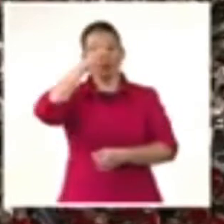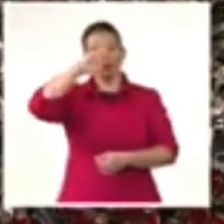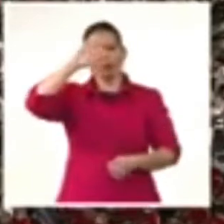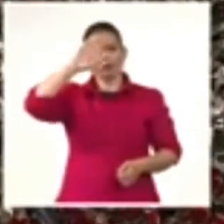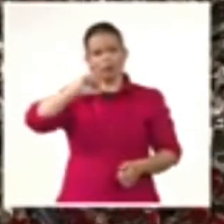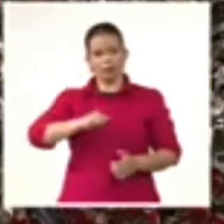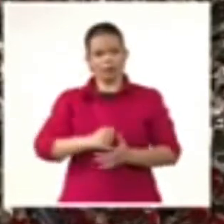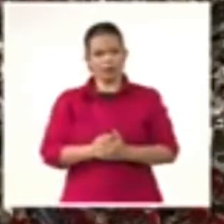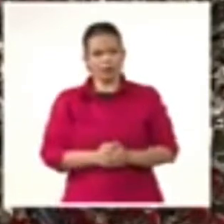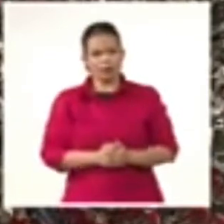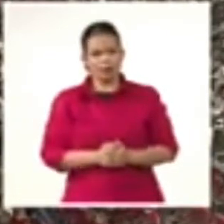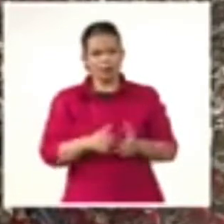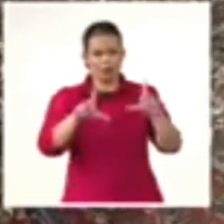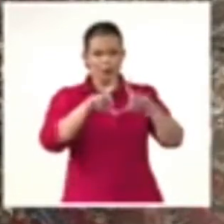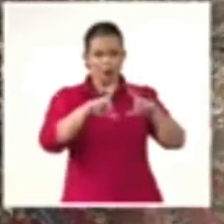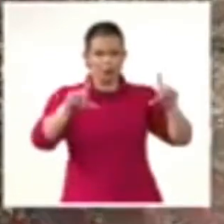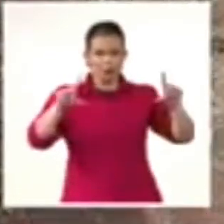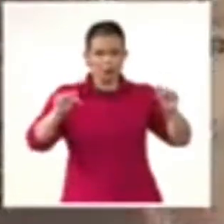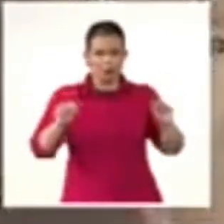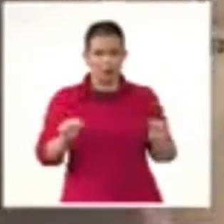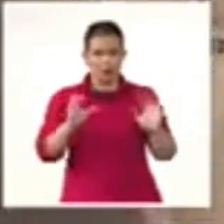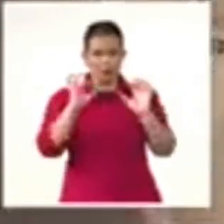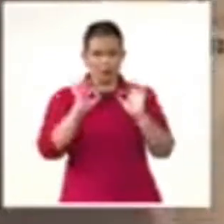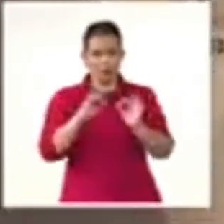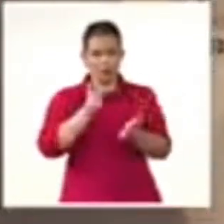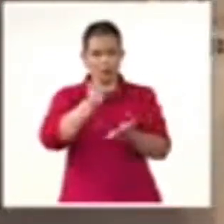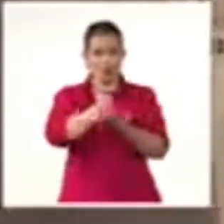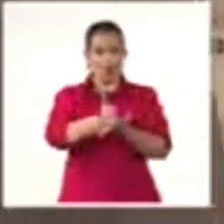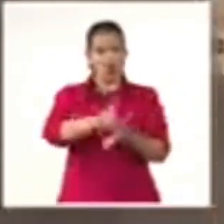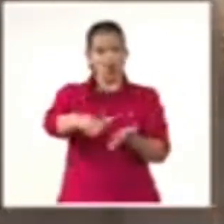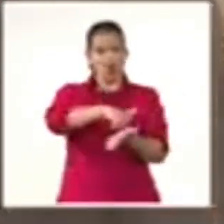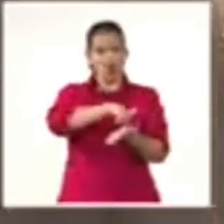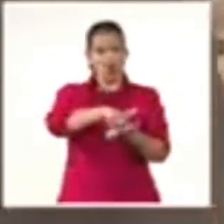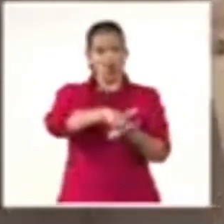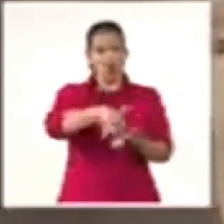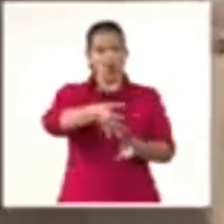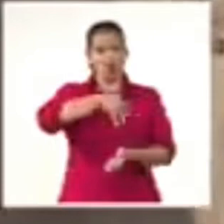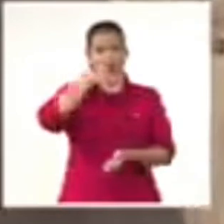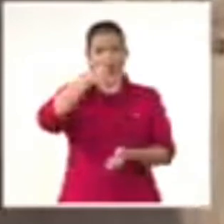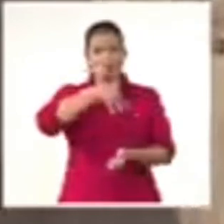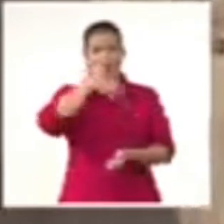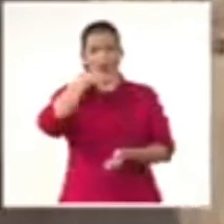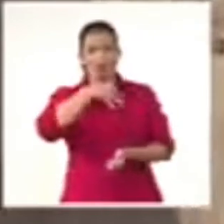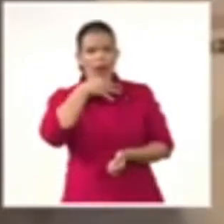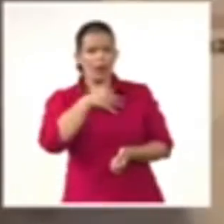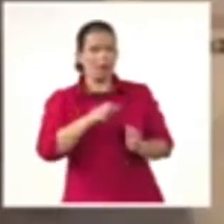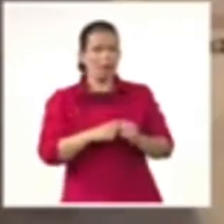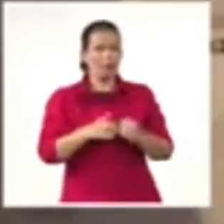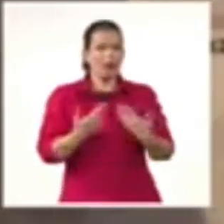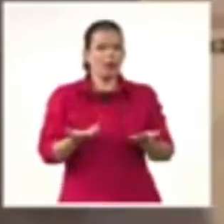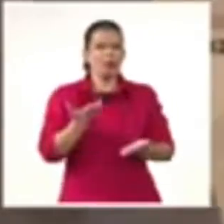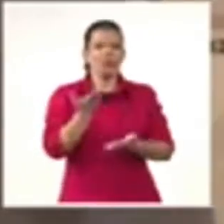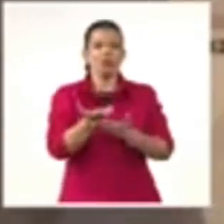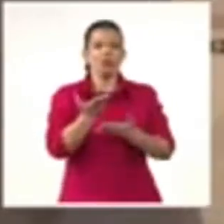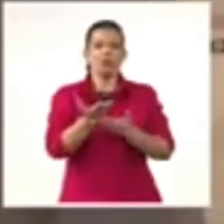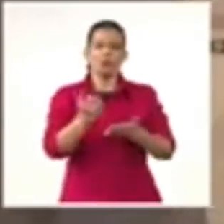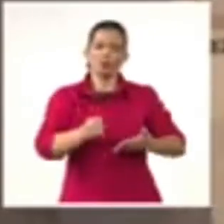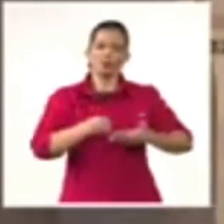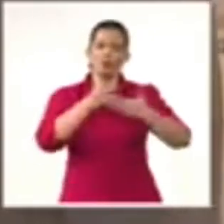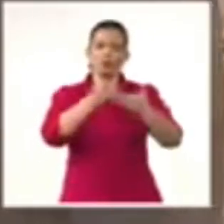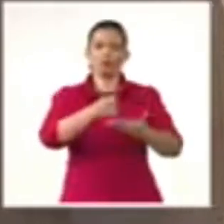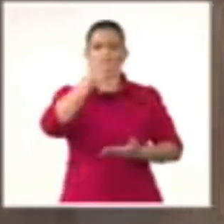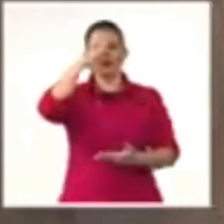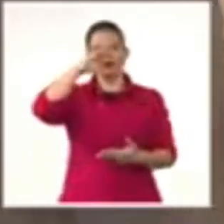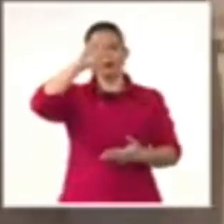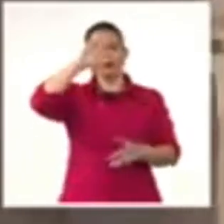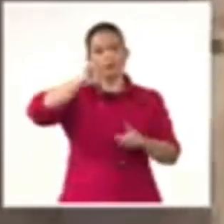Union Square de la ciudad de Nueva York constituyeron poderosas expresiones de solidaridad en los momentos en que